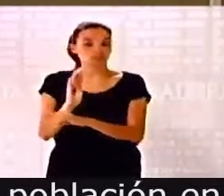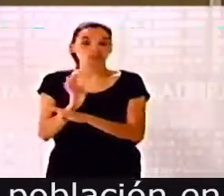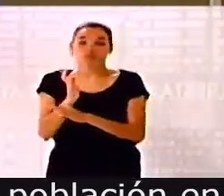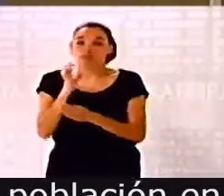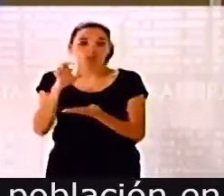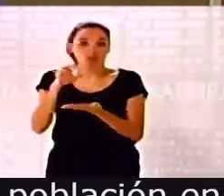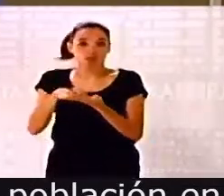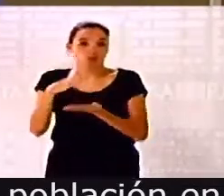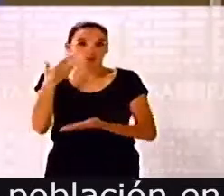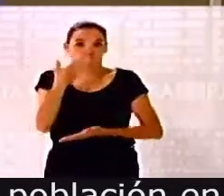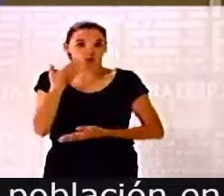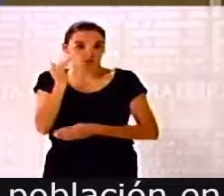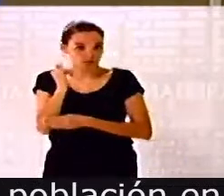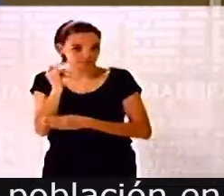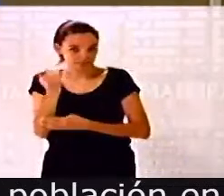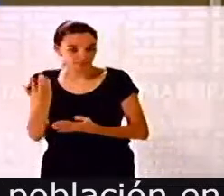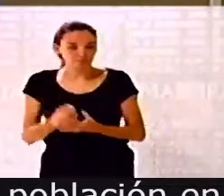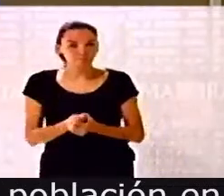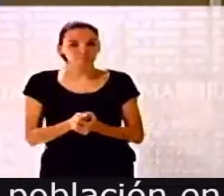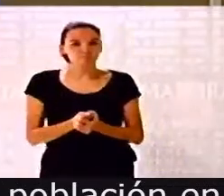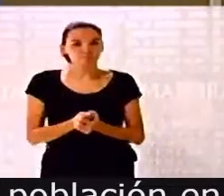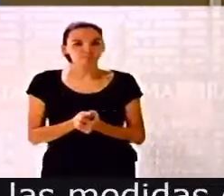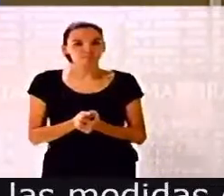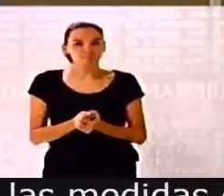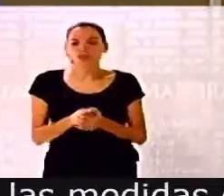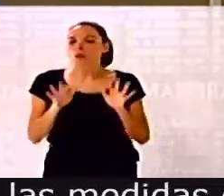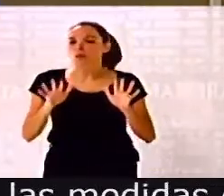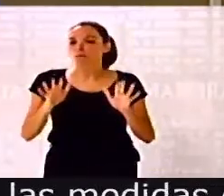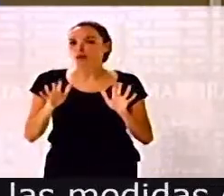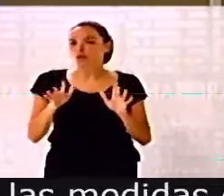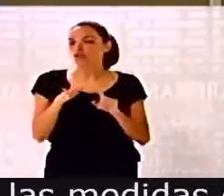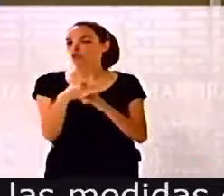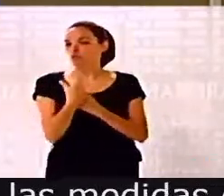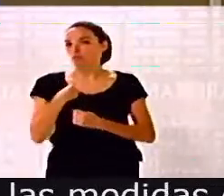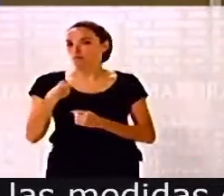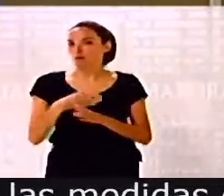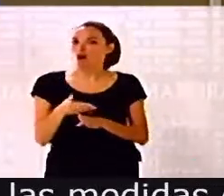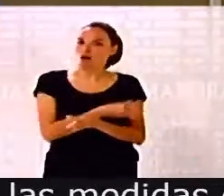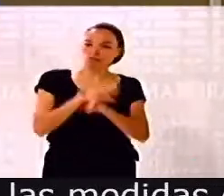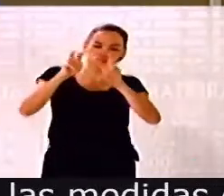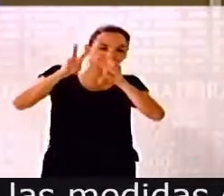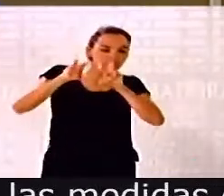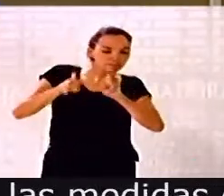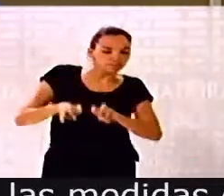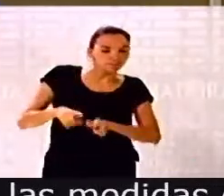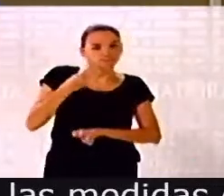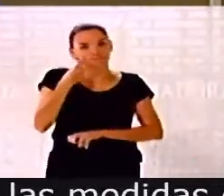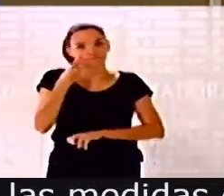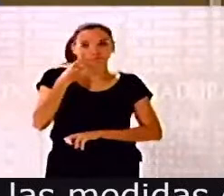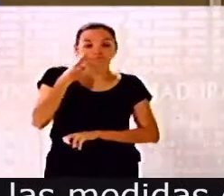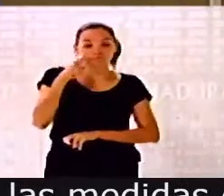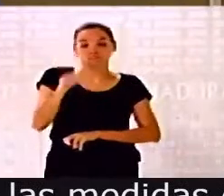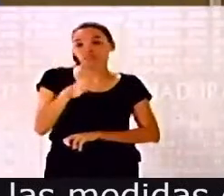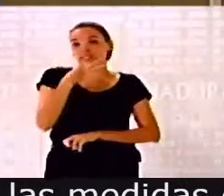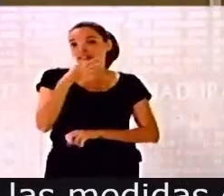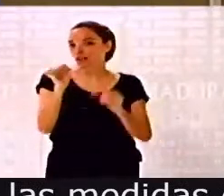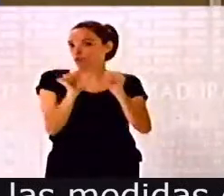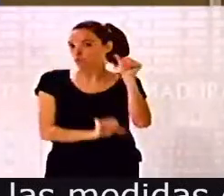educativos. En cualquier caso, lo analizaremos epidemiológicamente a partir de esta